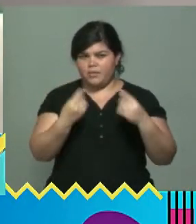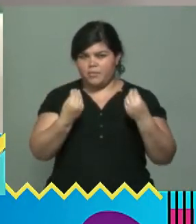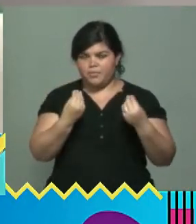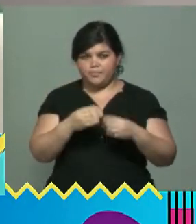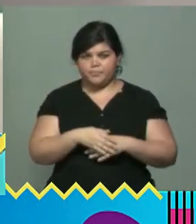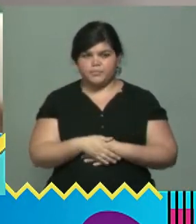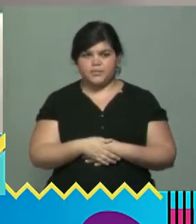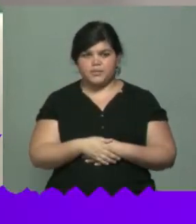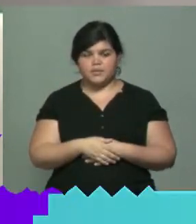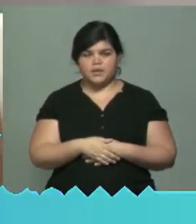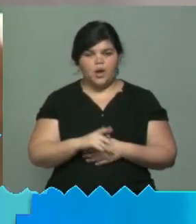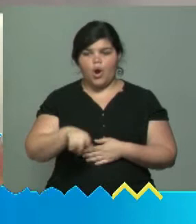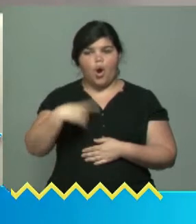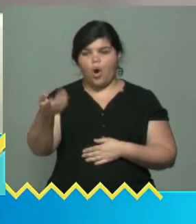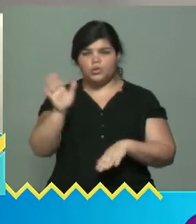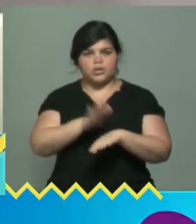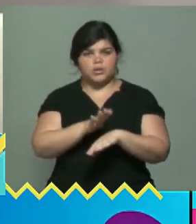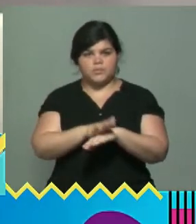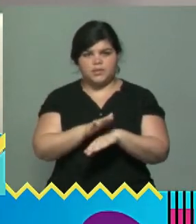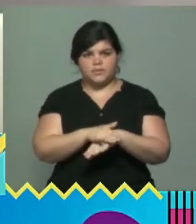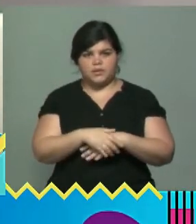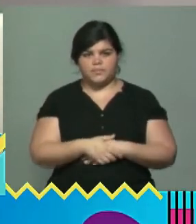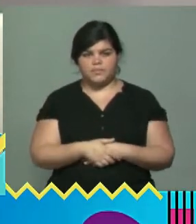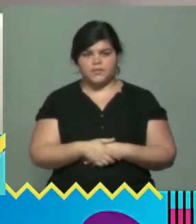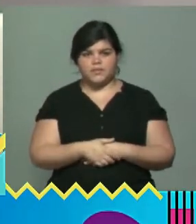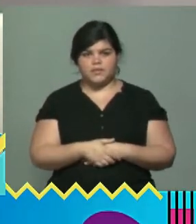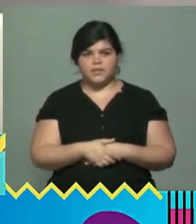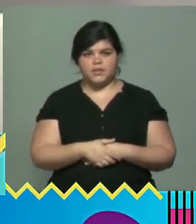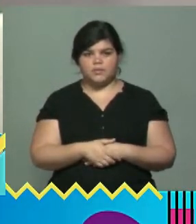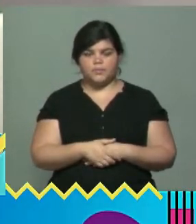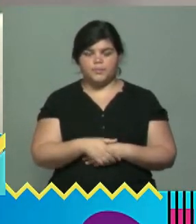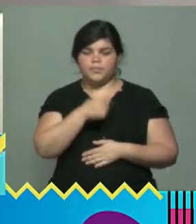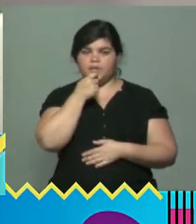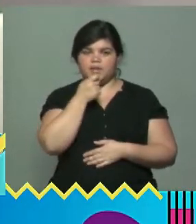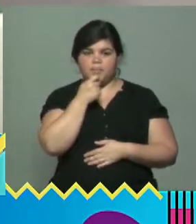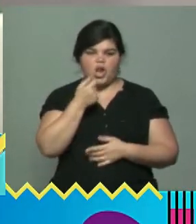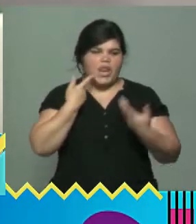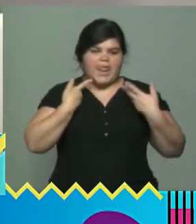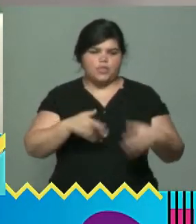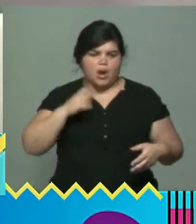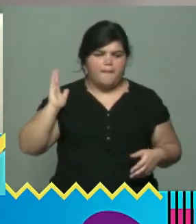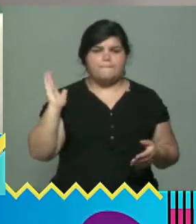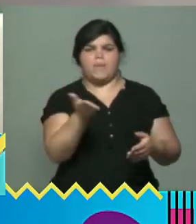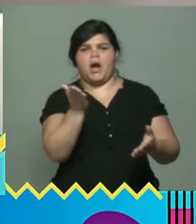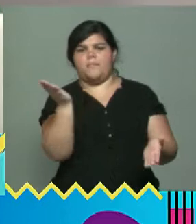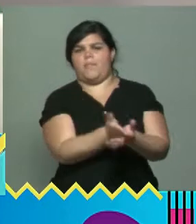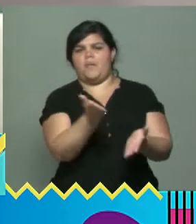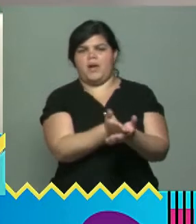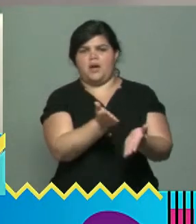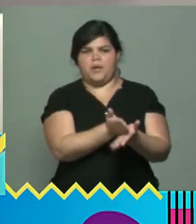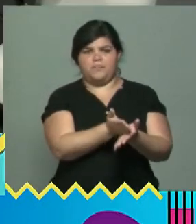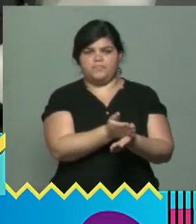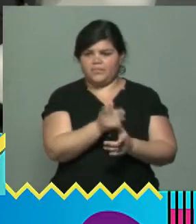situaciones de otras generaciones, tiempo atrás, en donde se naturalizaba eso del chirlo dado a tiempo, que servía. Que hoy sigue siendo un